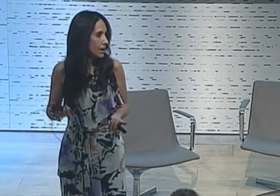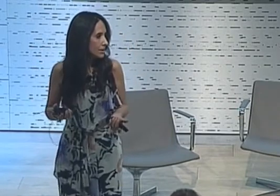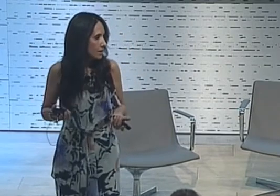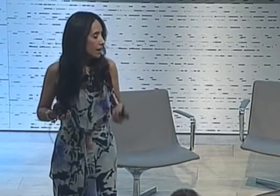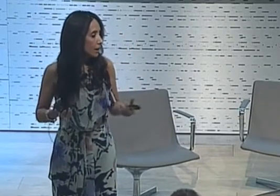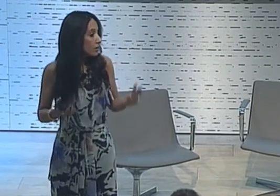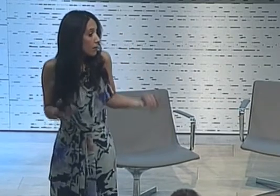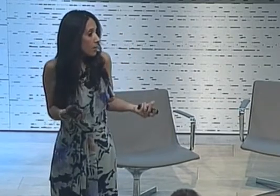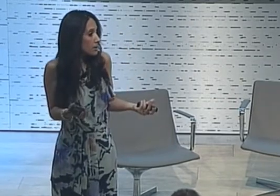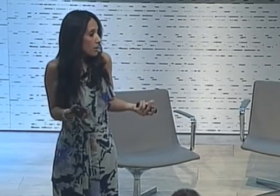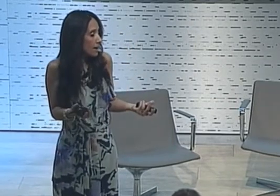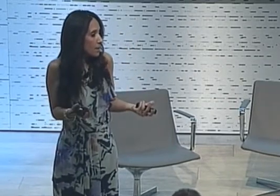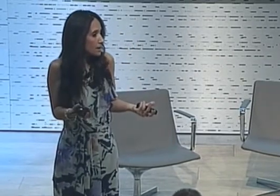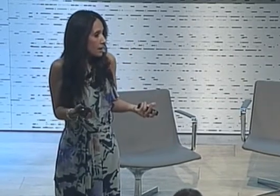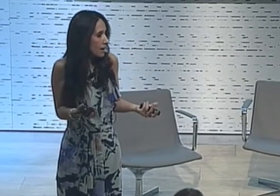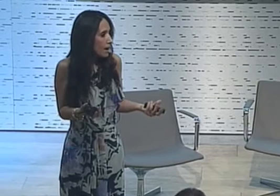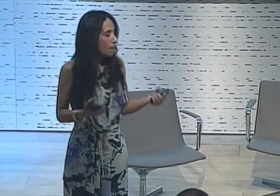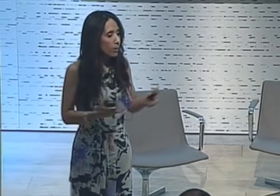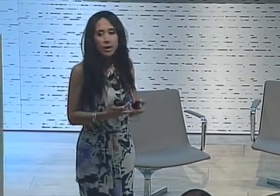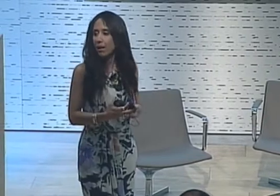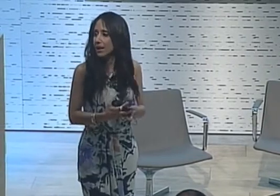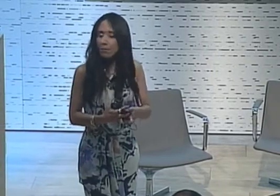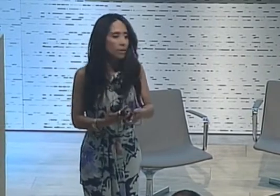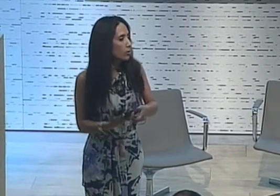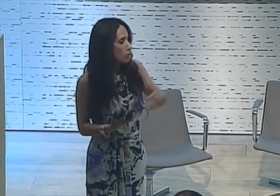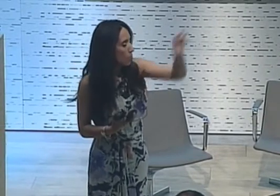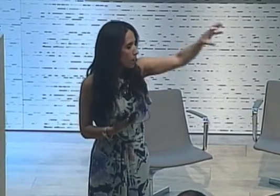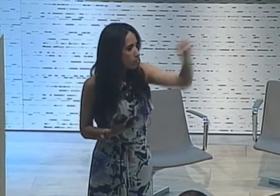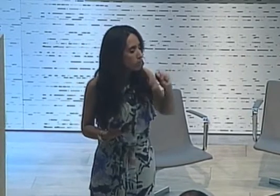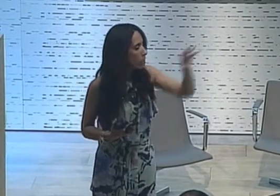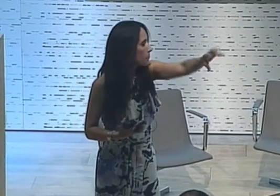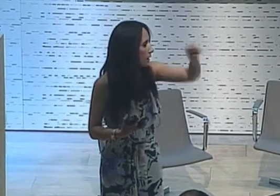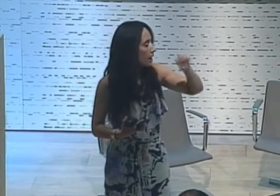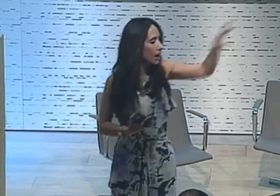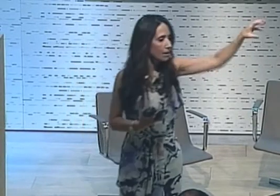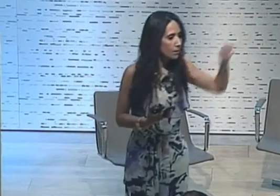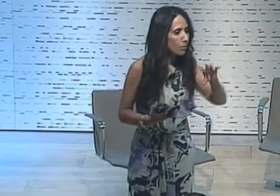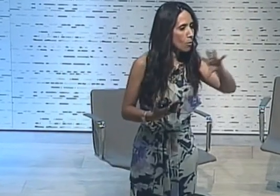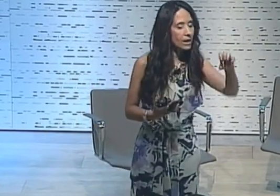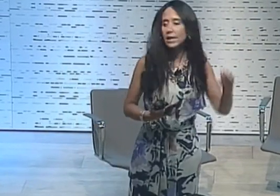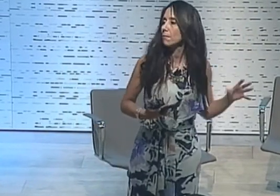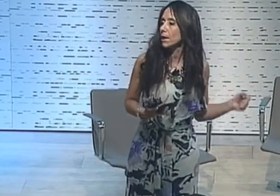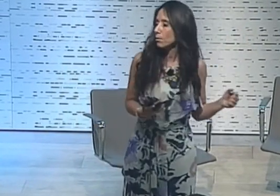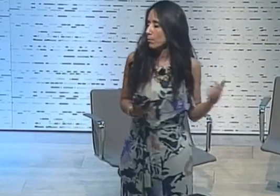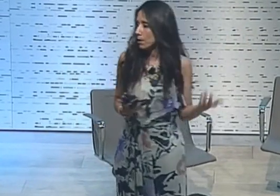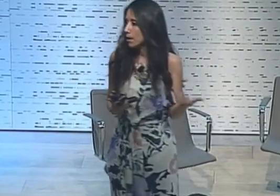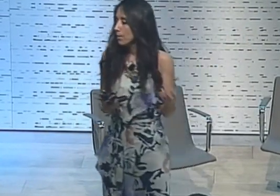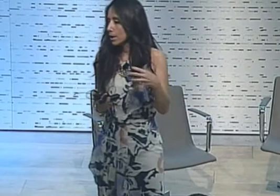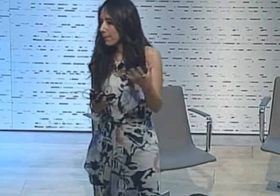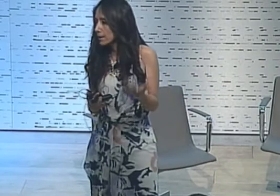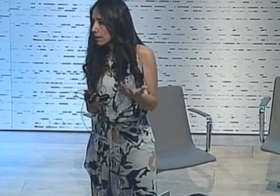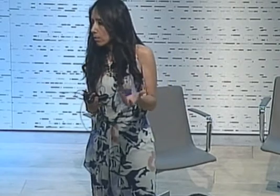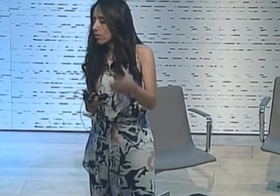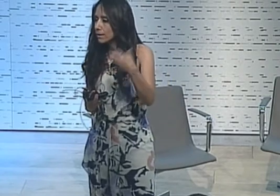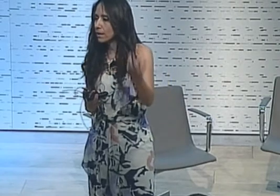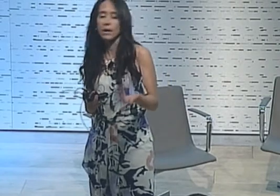interconexiones cerebrales. Entonces, la información queda almacenada, pero en cualquier momento yo puedo obtenerla por cualquier medio. ¿Por qué?